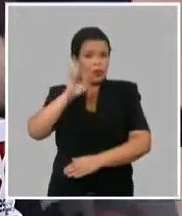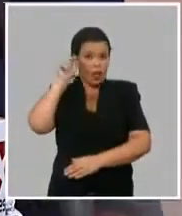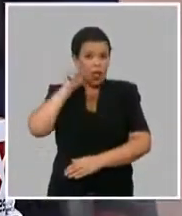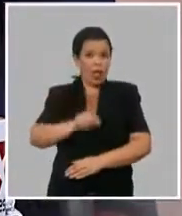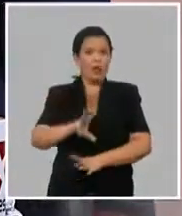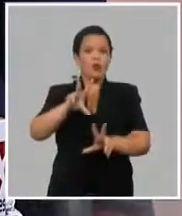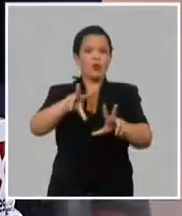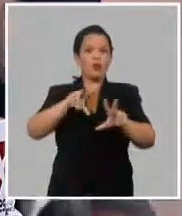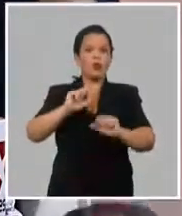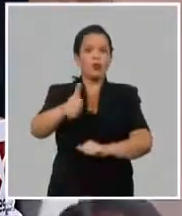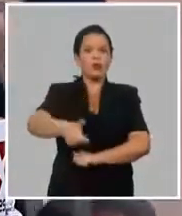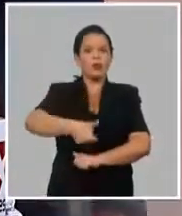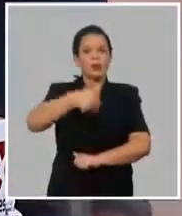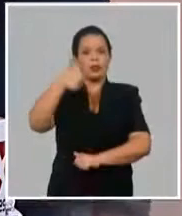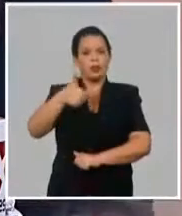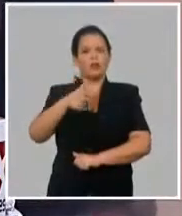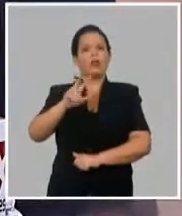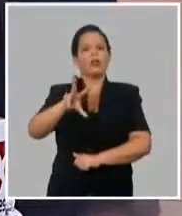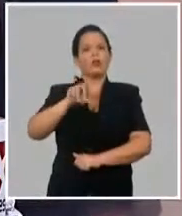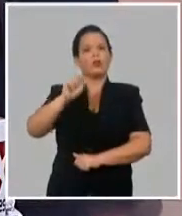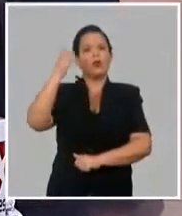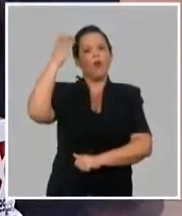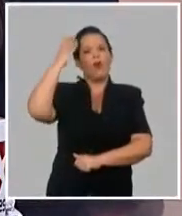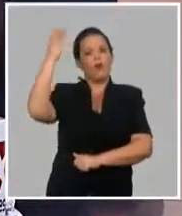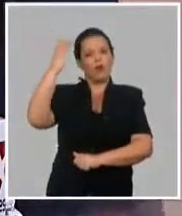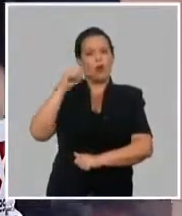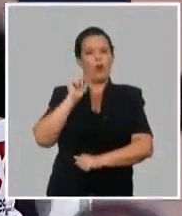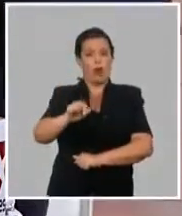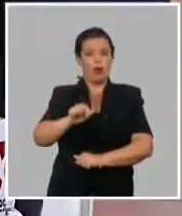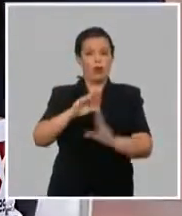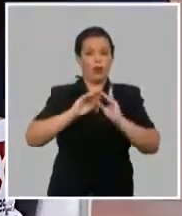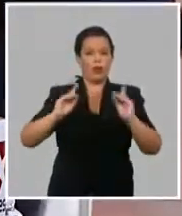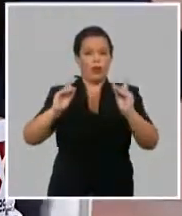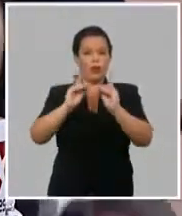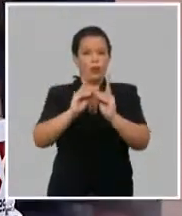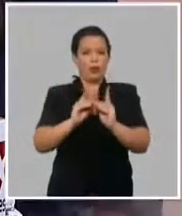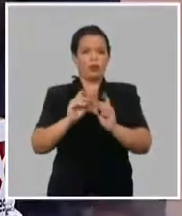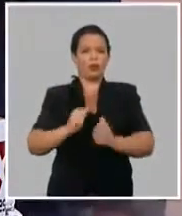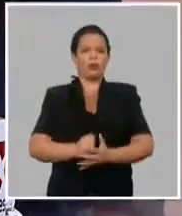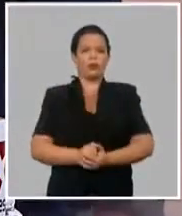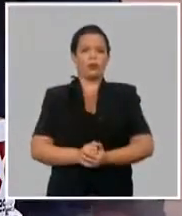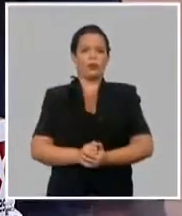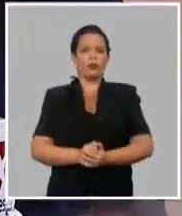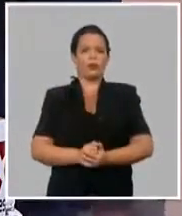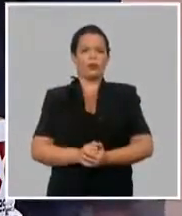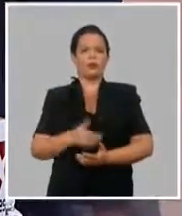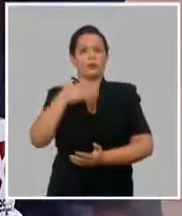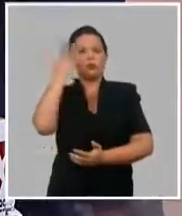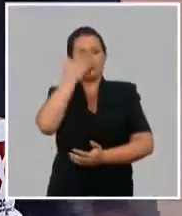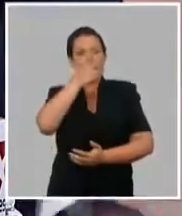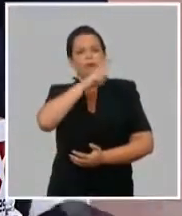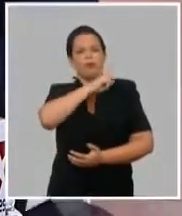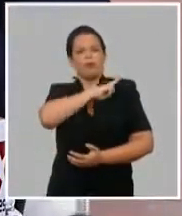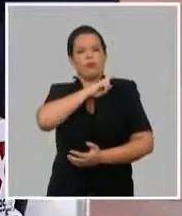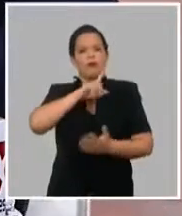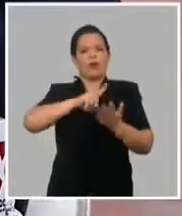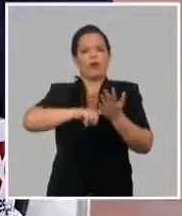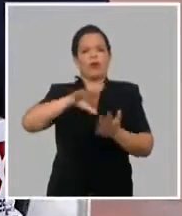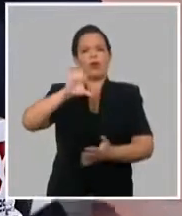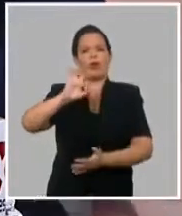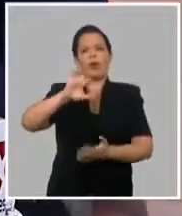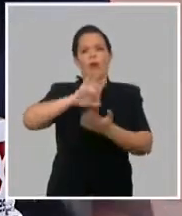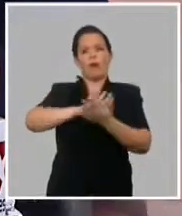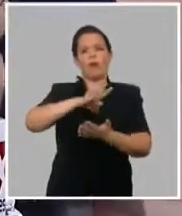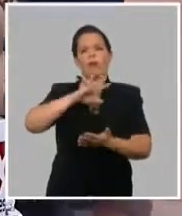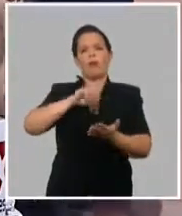cuyo director de la cia hará callar a las figuras de pompeo es nada menos y nada más que my pompeu uno de los siete congresistas